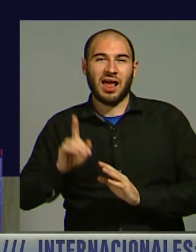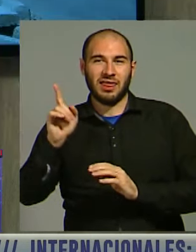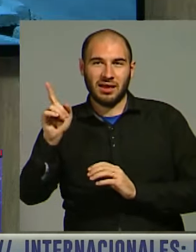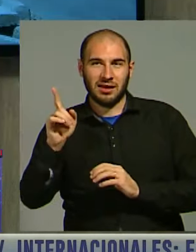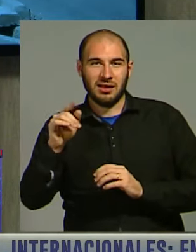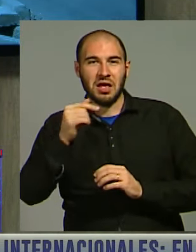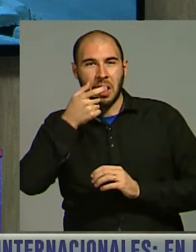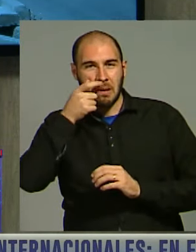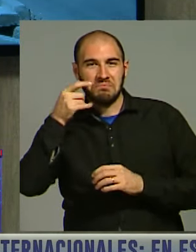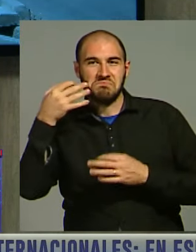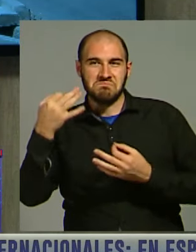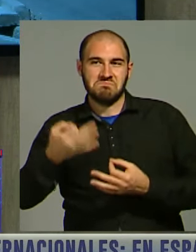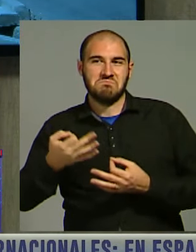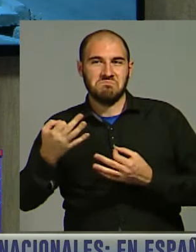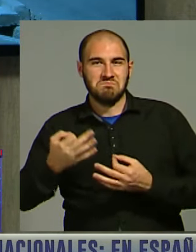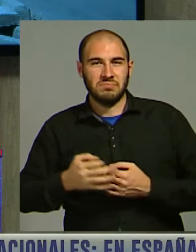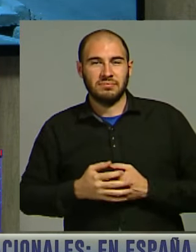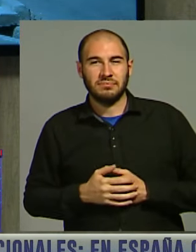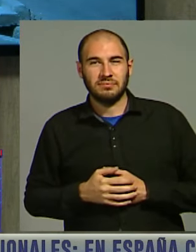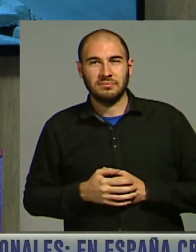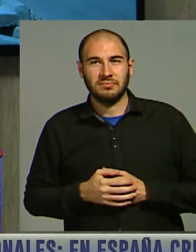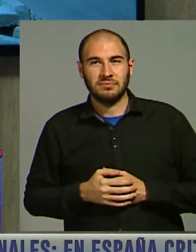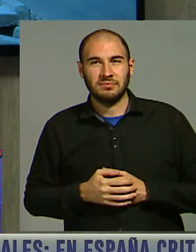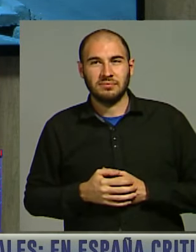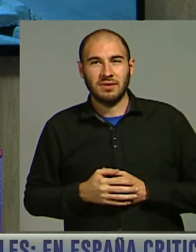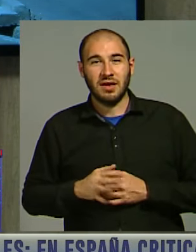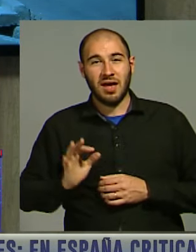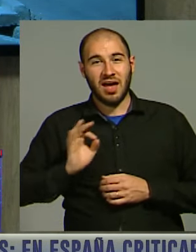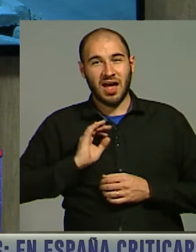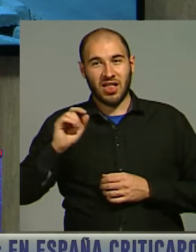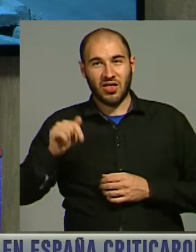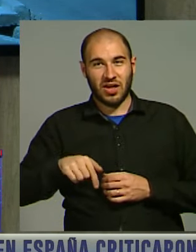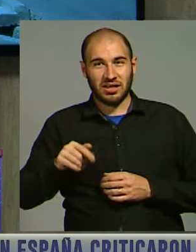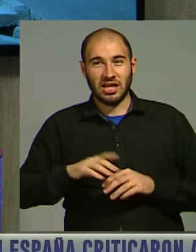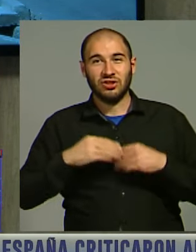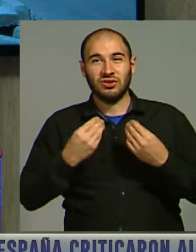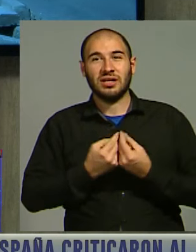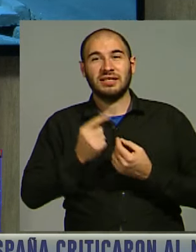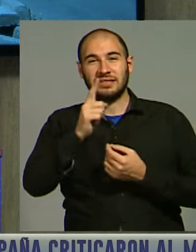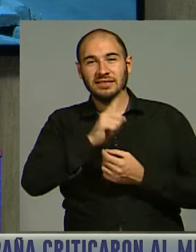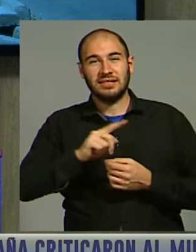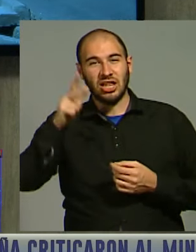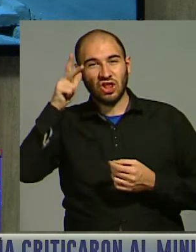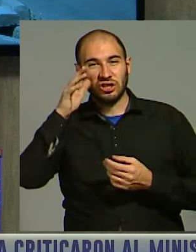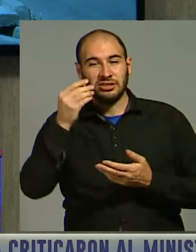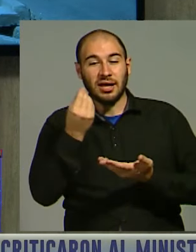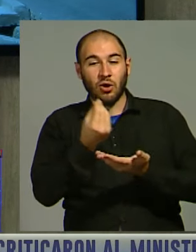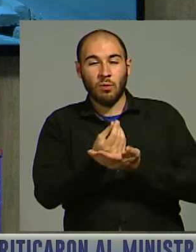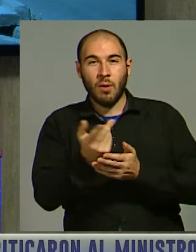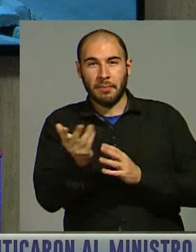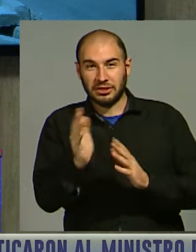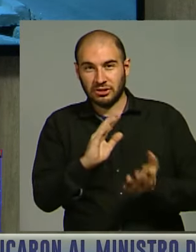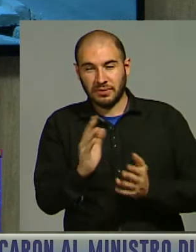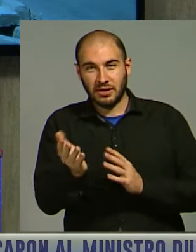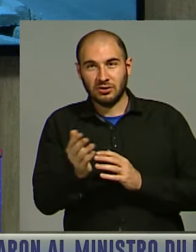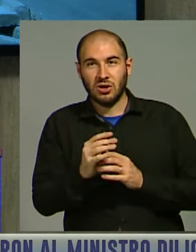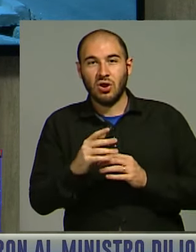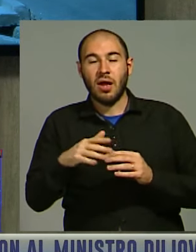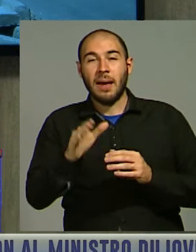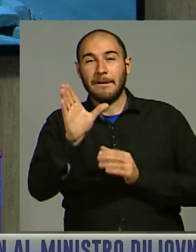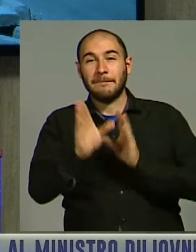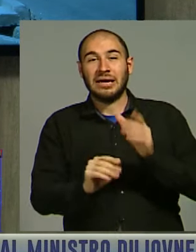buena experiencia, ¿sí? Bueno, este año van a haber 180 cupos aproximadamente, con destino a